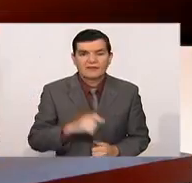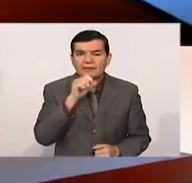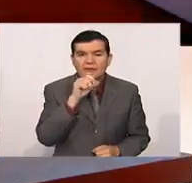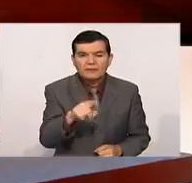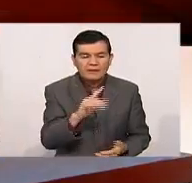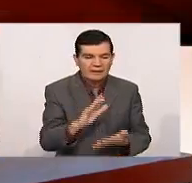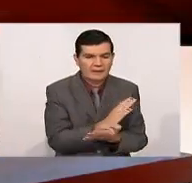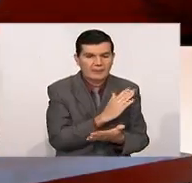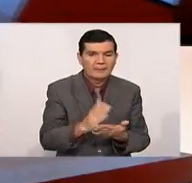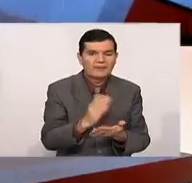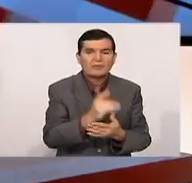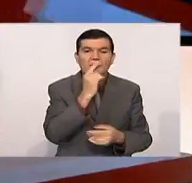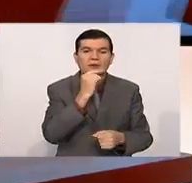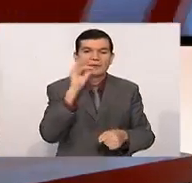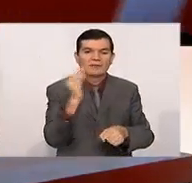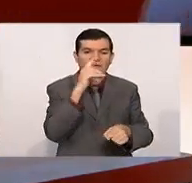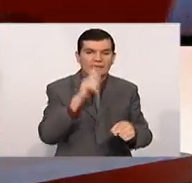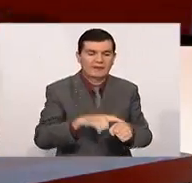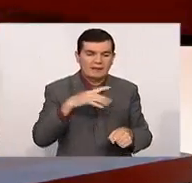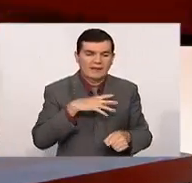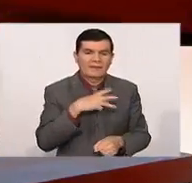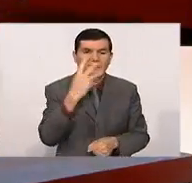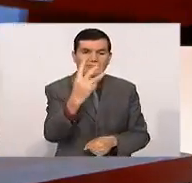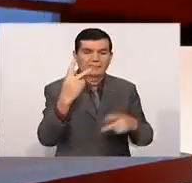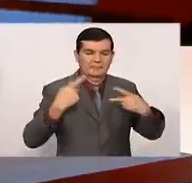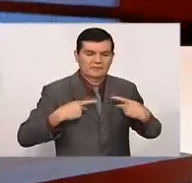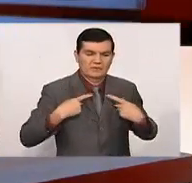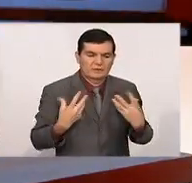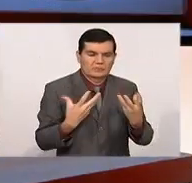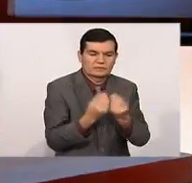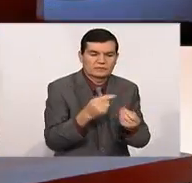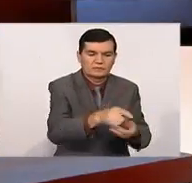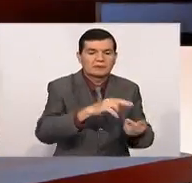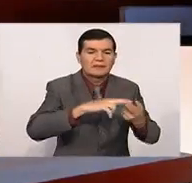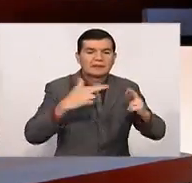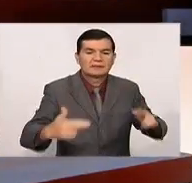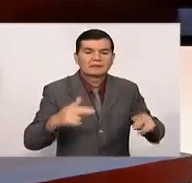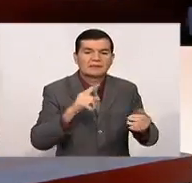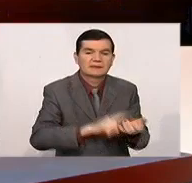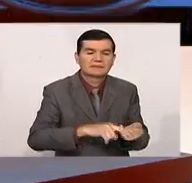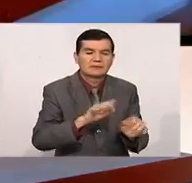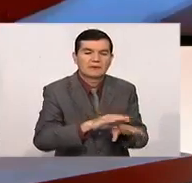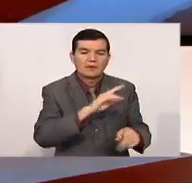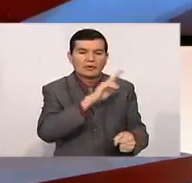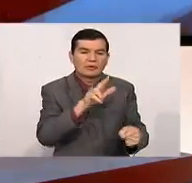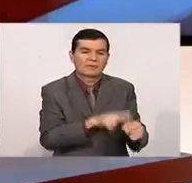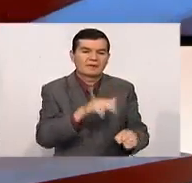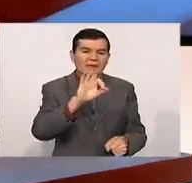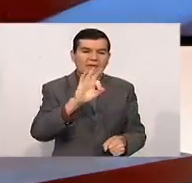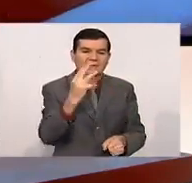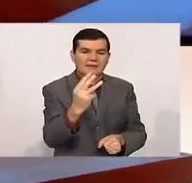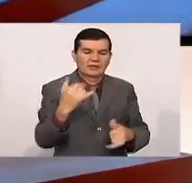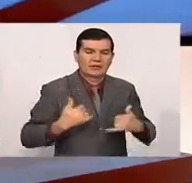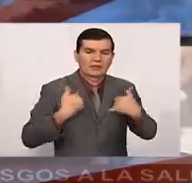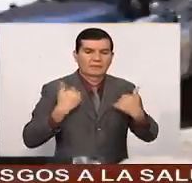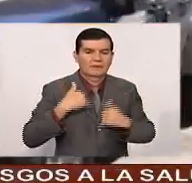También, por otro lado, fuerzas federales detuvieron a 3 personas presuntamente relacionadas con la desaparición de los normalistas de